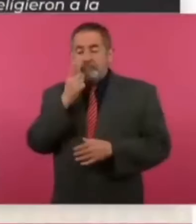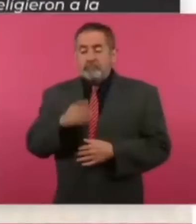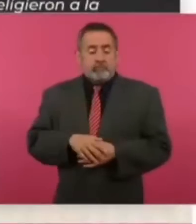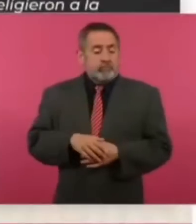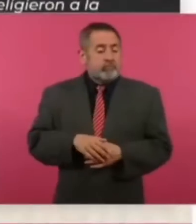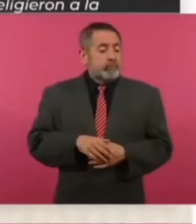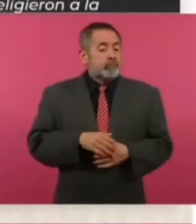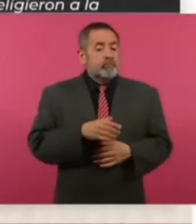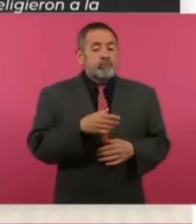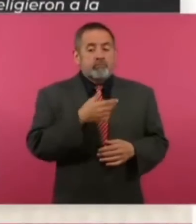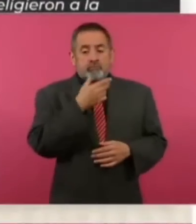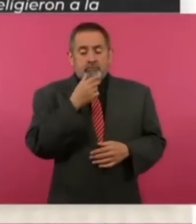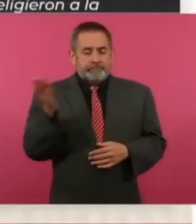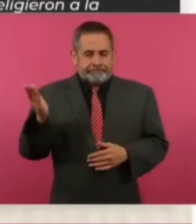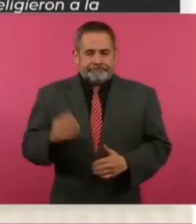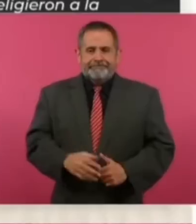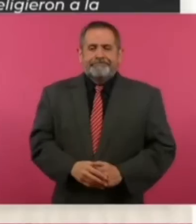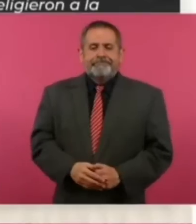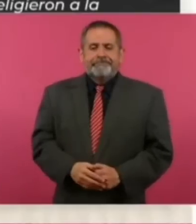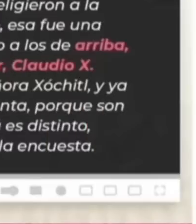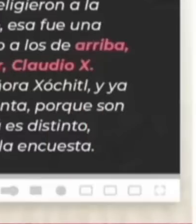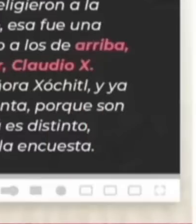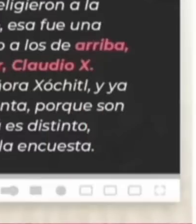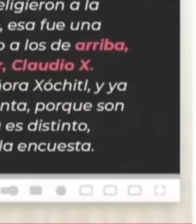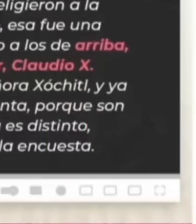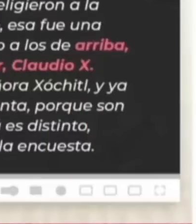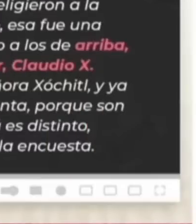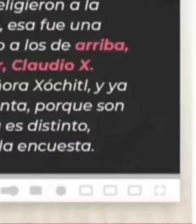impuesto. Y yo dije esto.